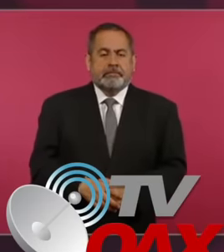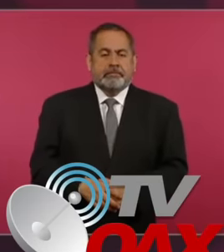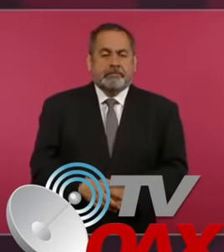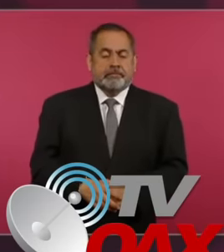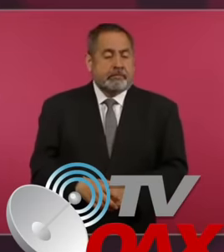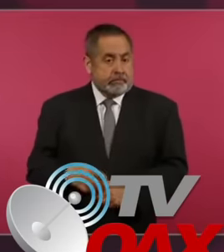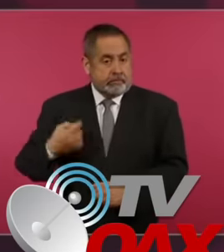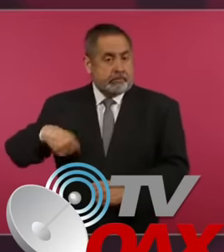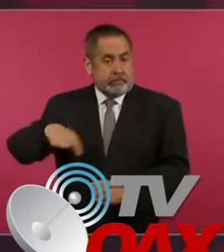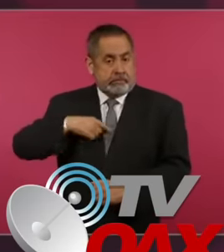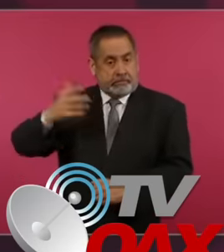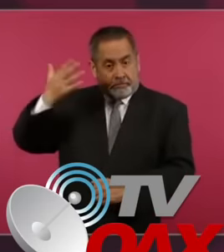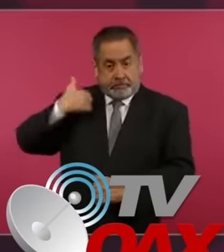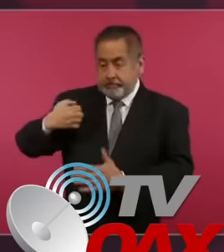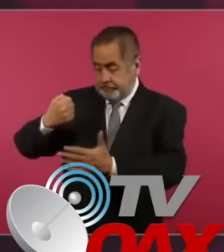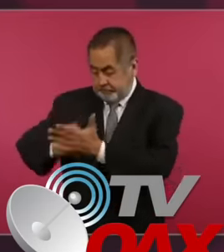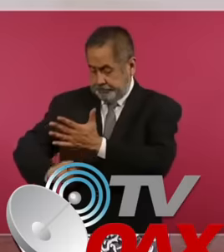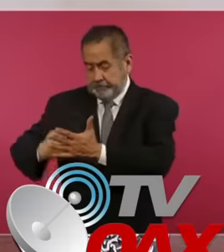luchábamos en la oposición